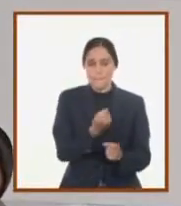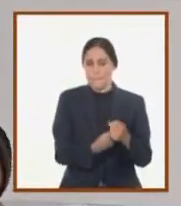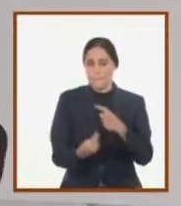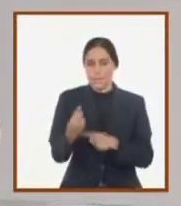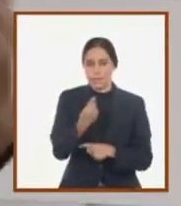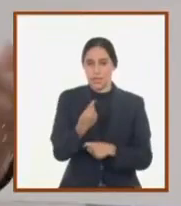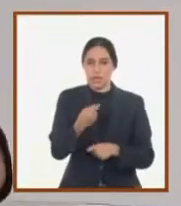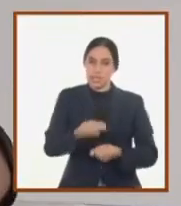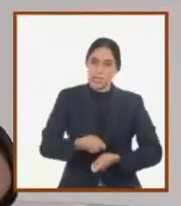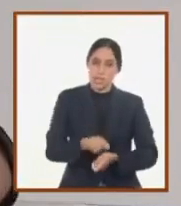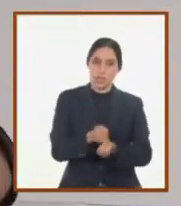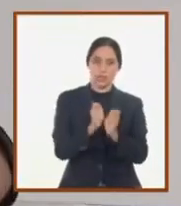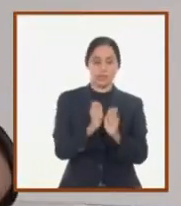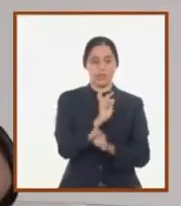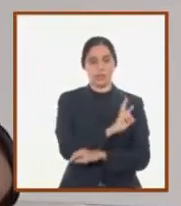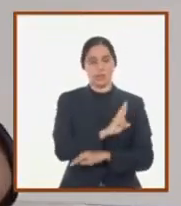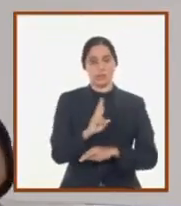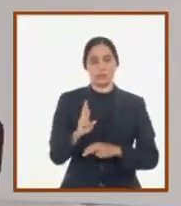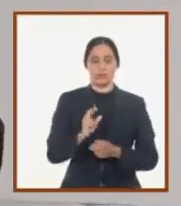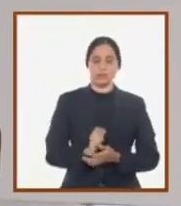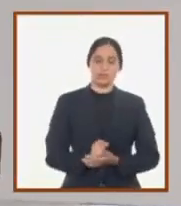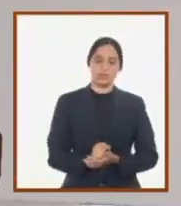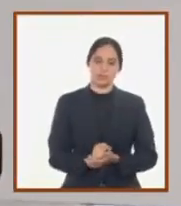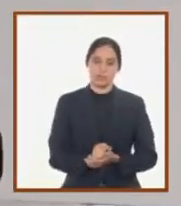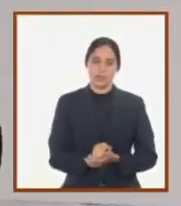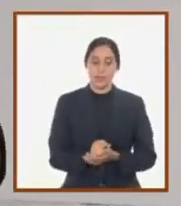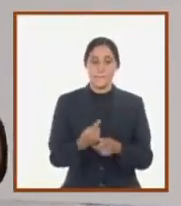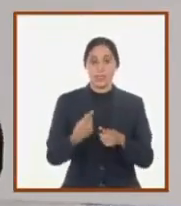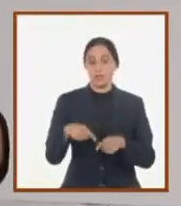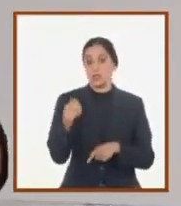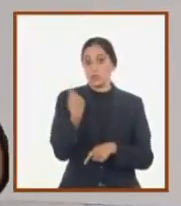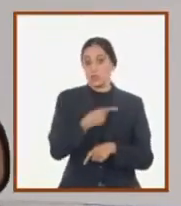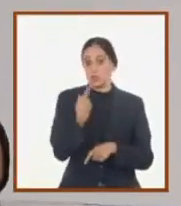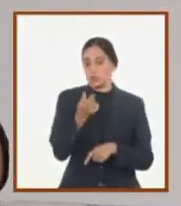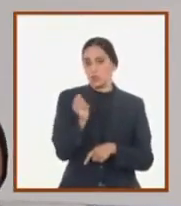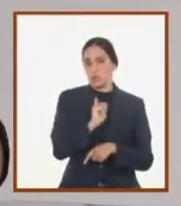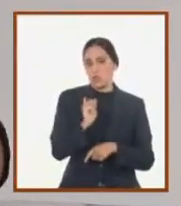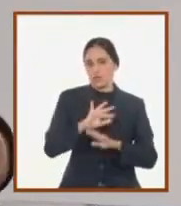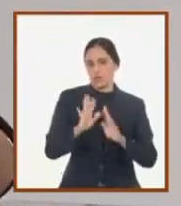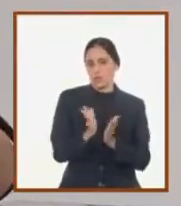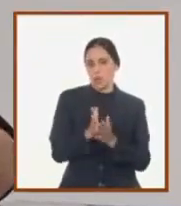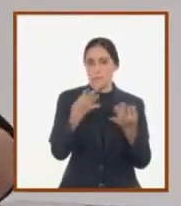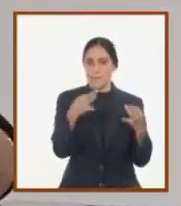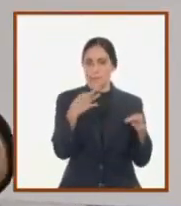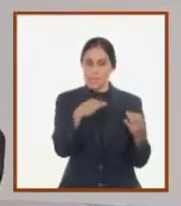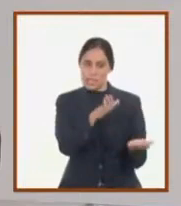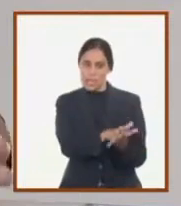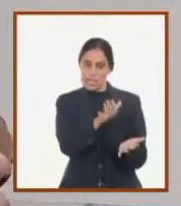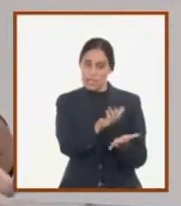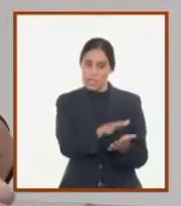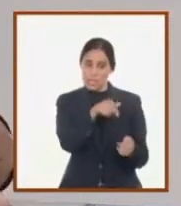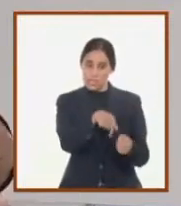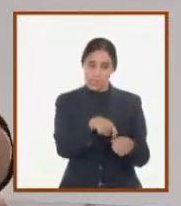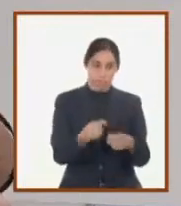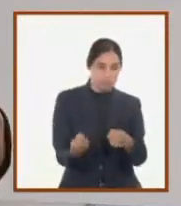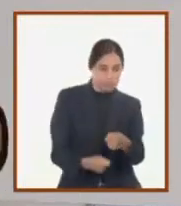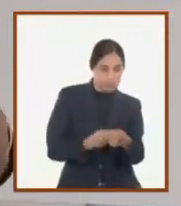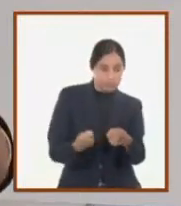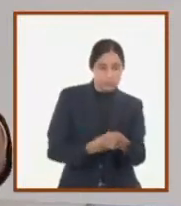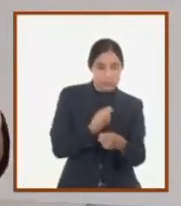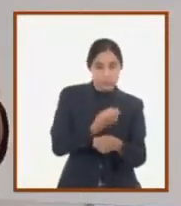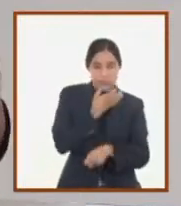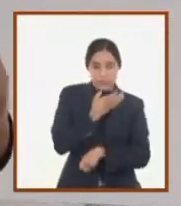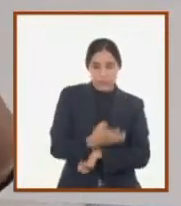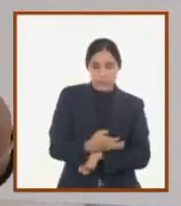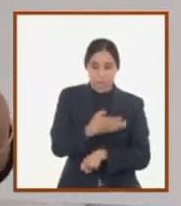la Revolución después del triunfo de la Revolución Pero tenemos fundamentalmente todos los papeles de Fidel de la Guerra el gran fondo Fidel